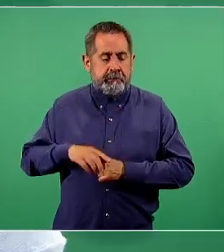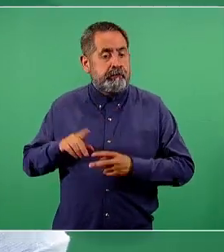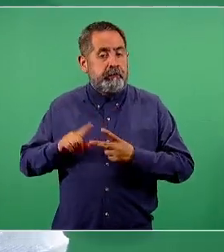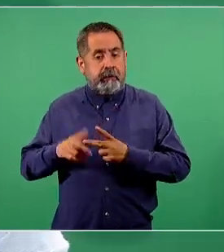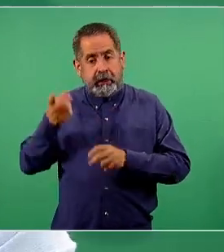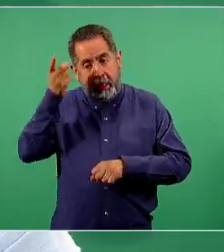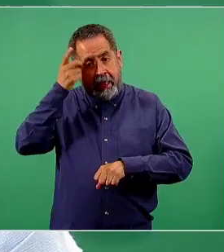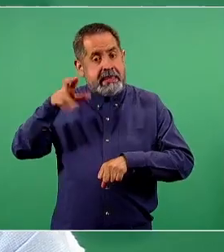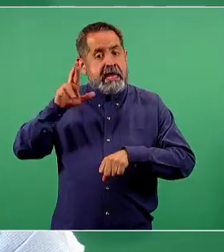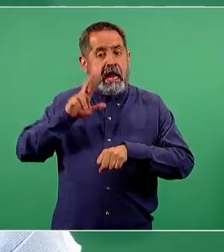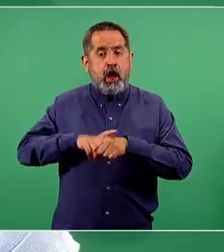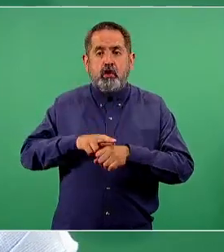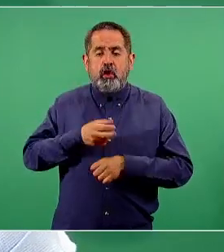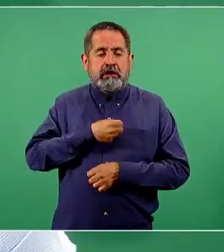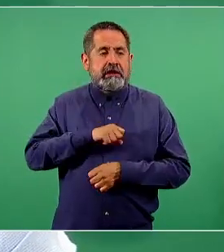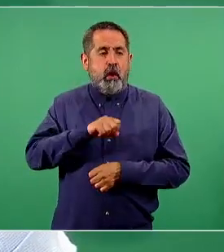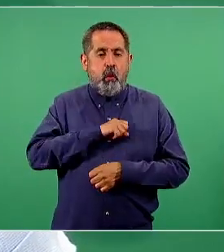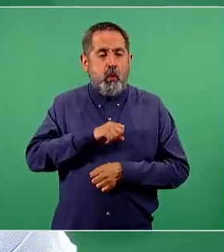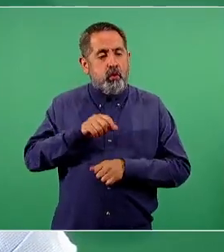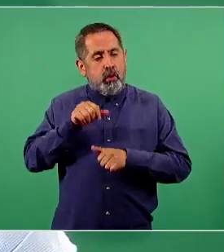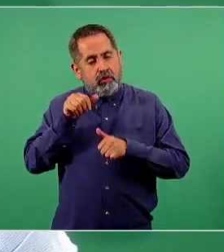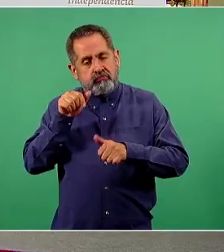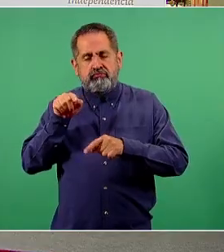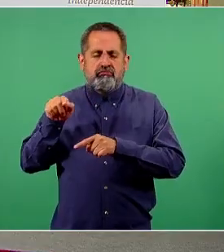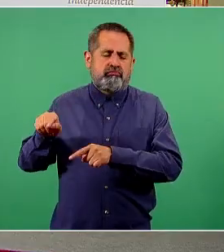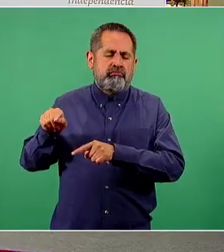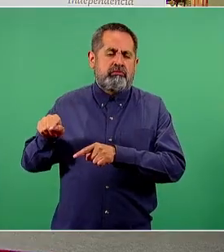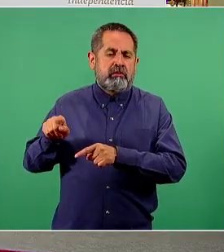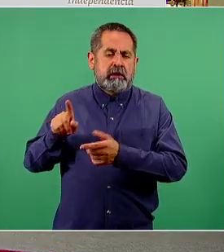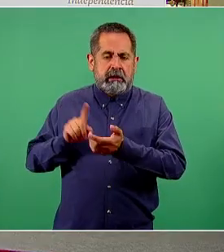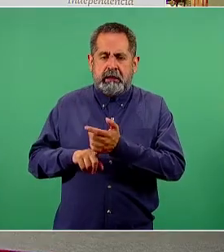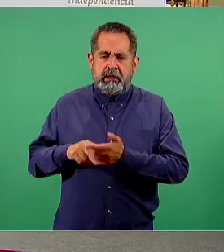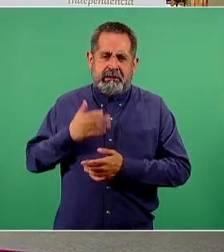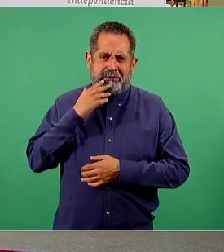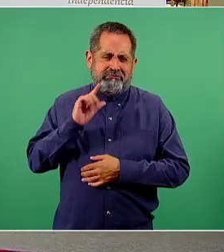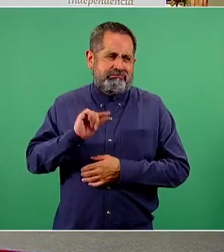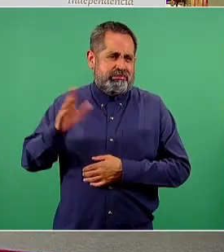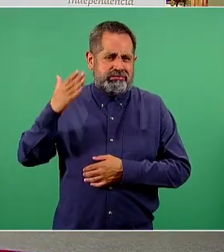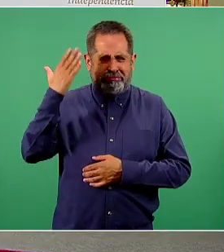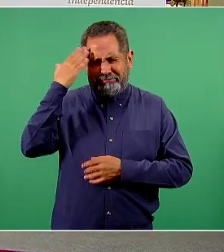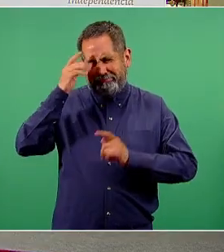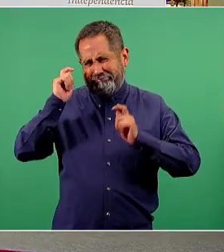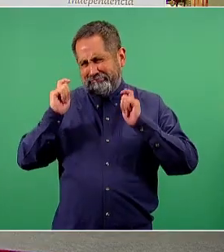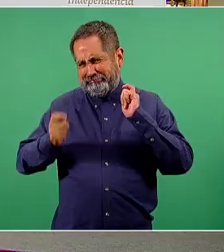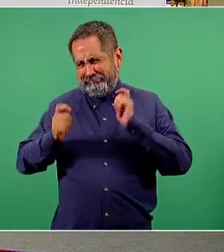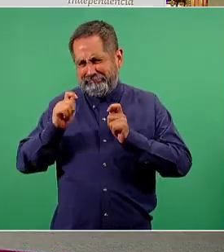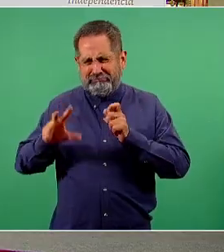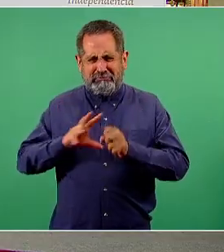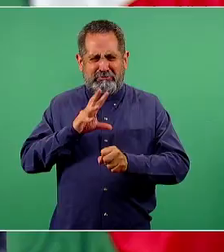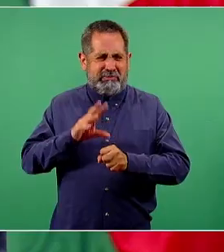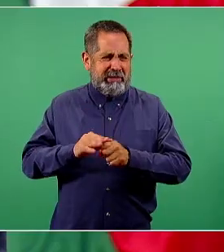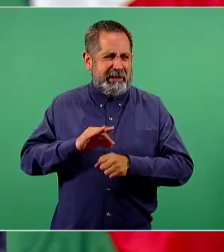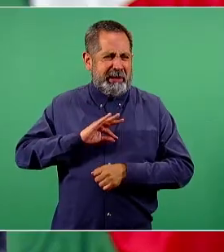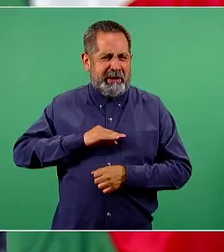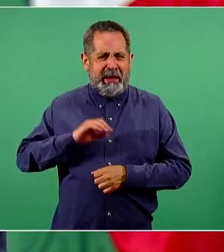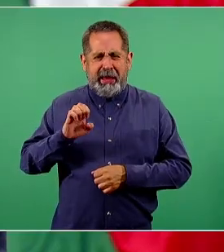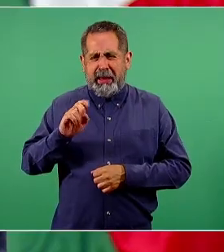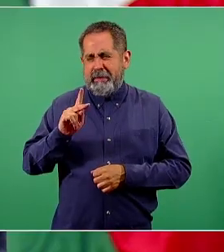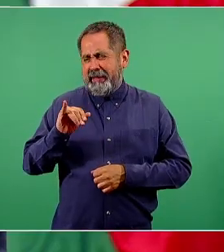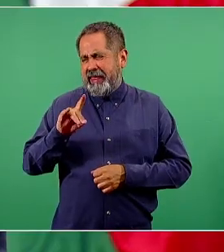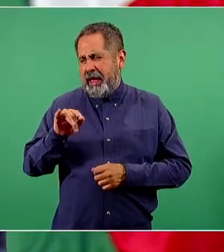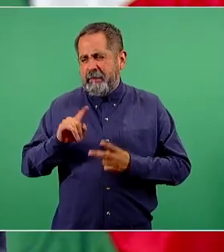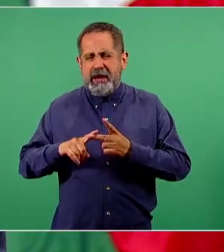director de salud ocupacional en ese instituto, y es un brillante epidemiólogo, médico, cirujano